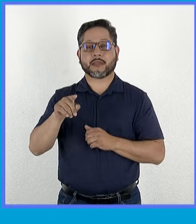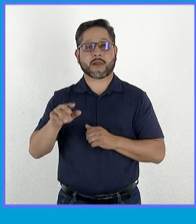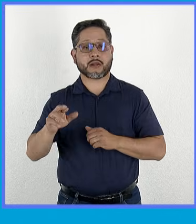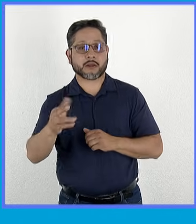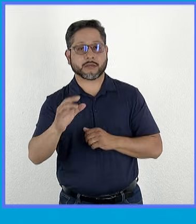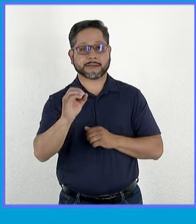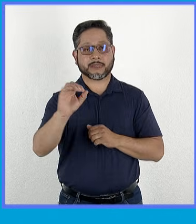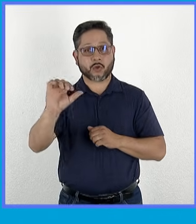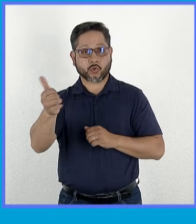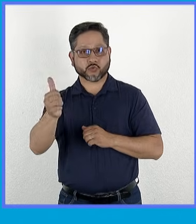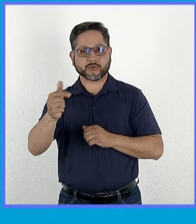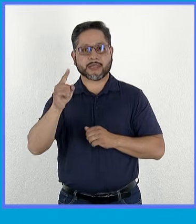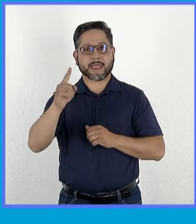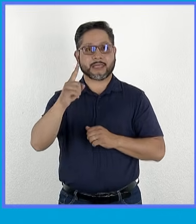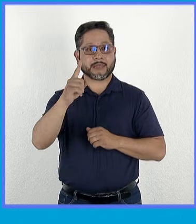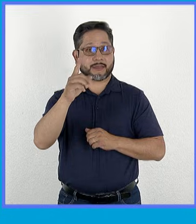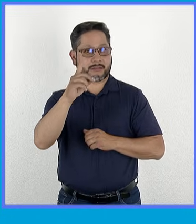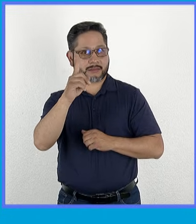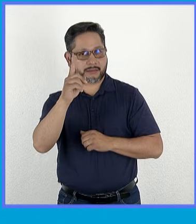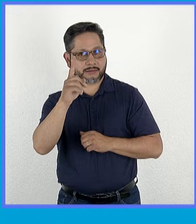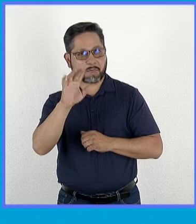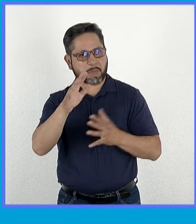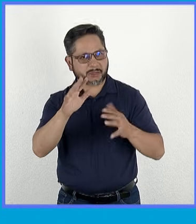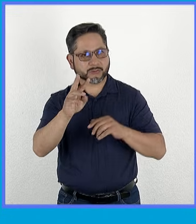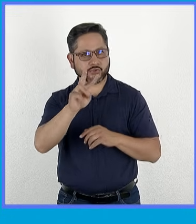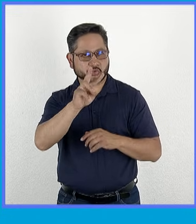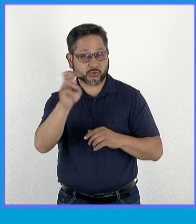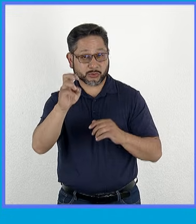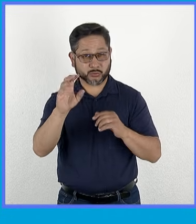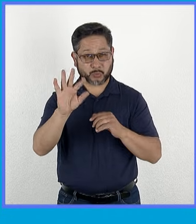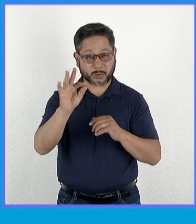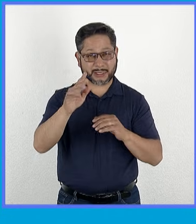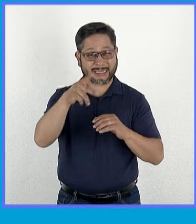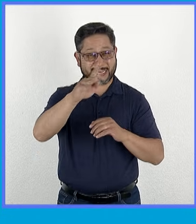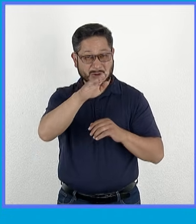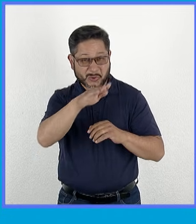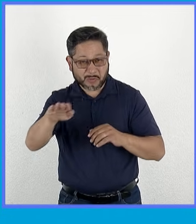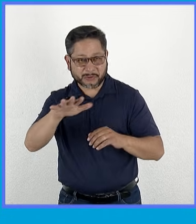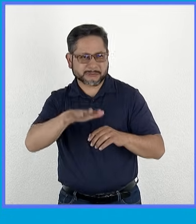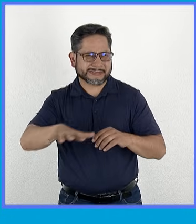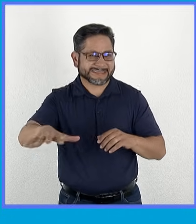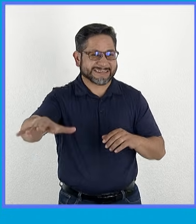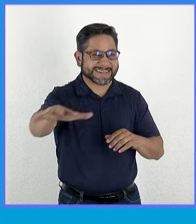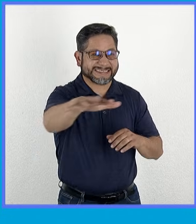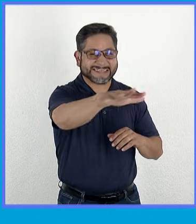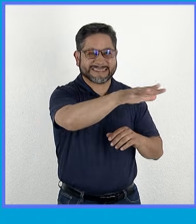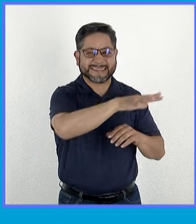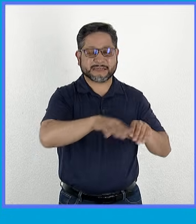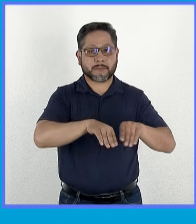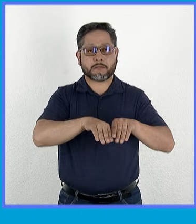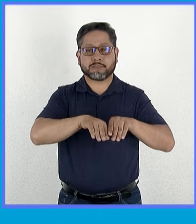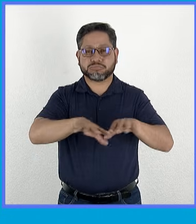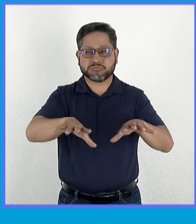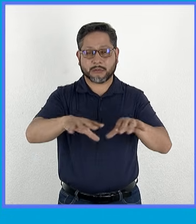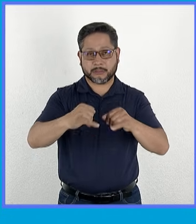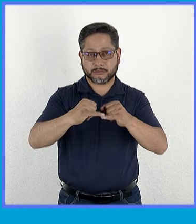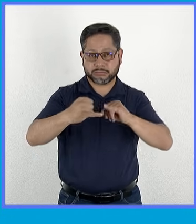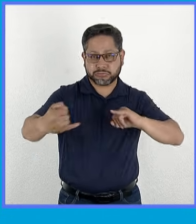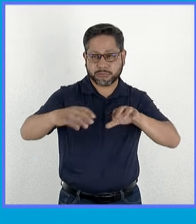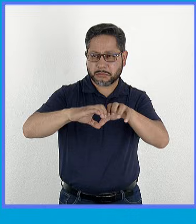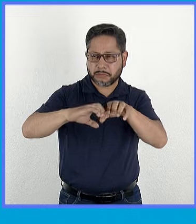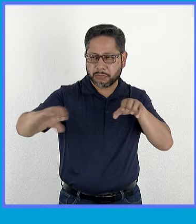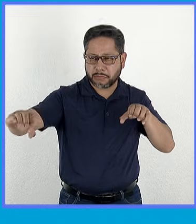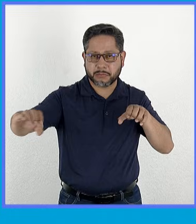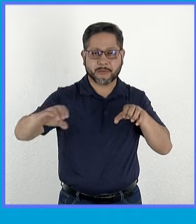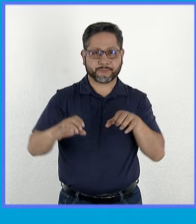atendiendo más de 10.000 hectáreas en su tecnificación, más de 240 kilómetros de revestimiento de estos canales principales